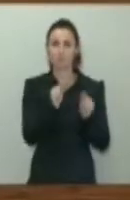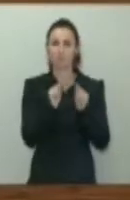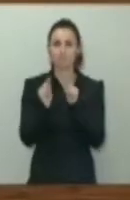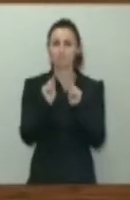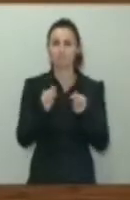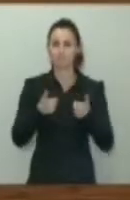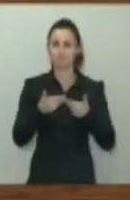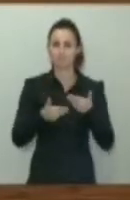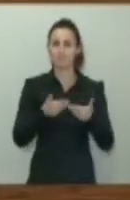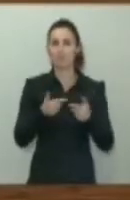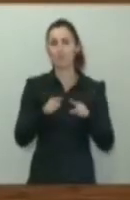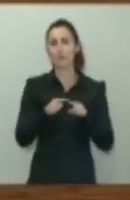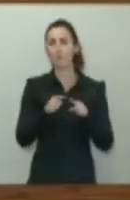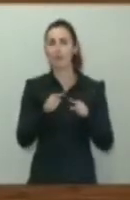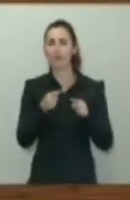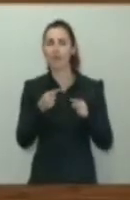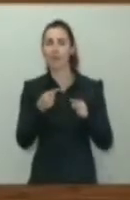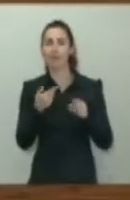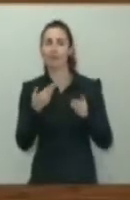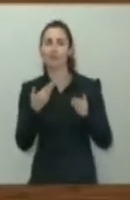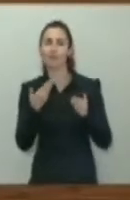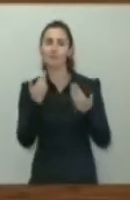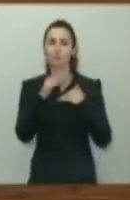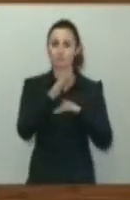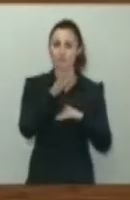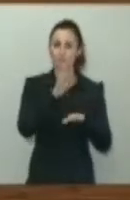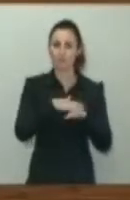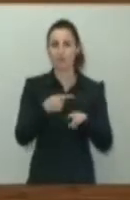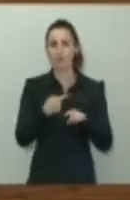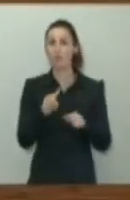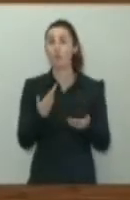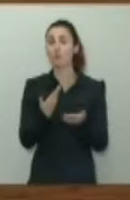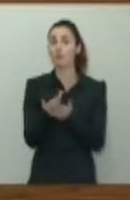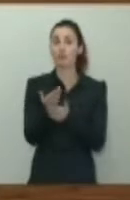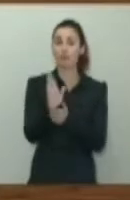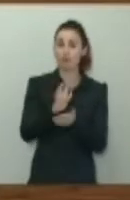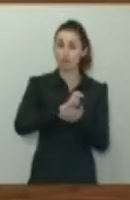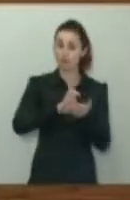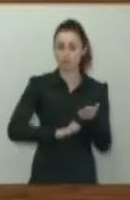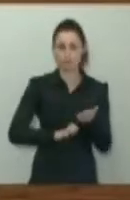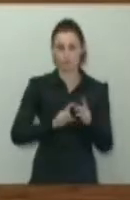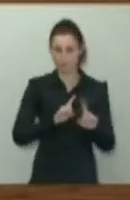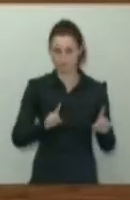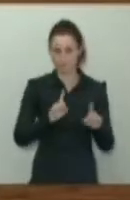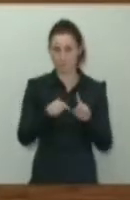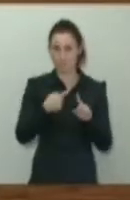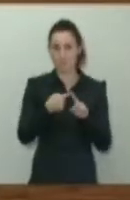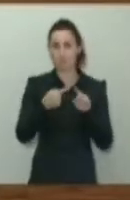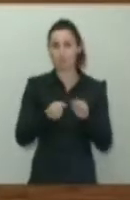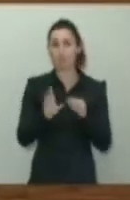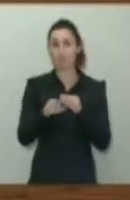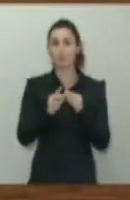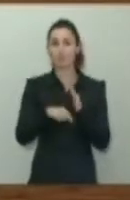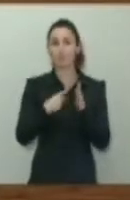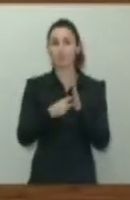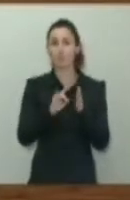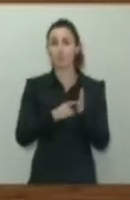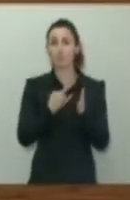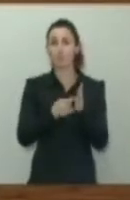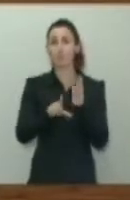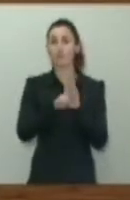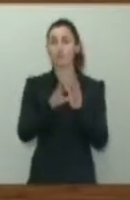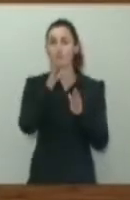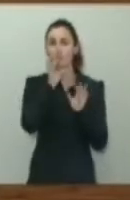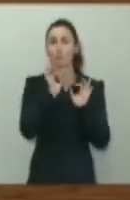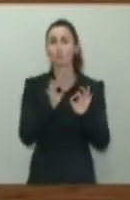no un pretexto para la devolución del texto presentado. En otro orden, la enmienda a la totalidad señala que el proyecto de ley, al dejar fuera los supuestos